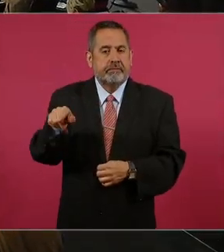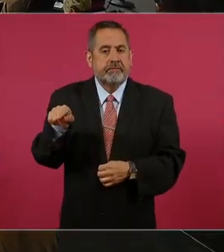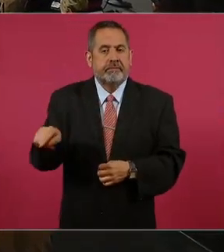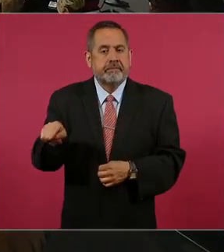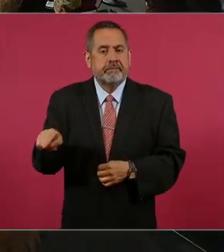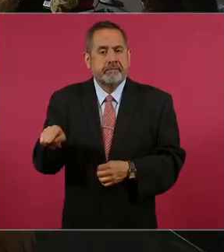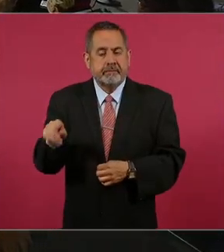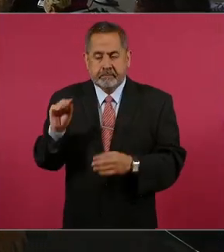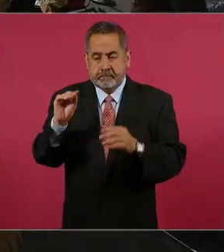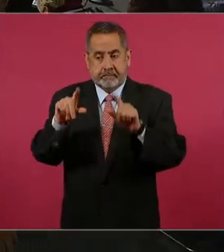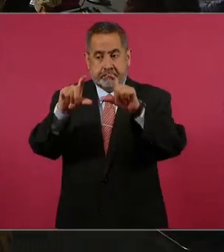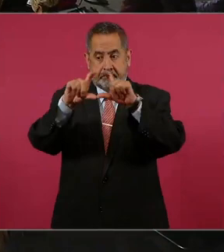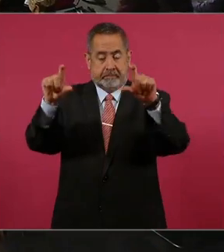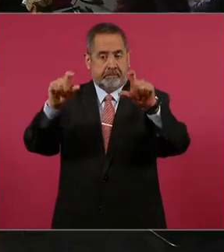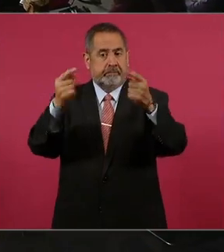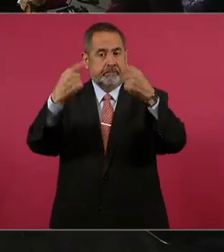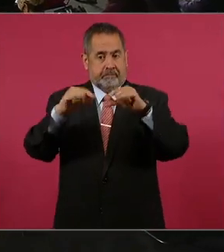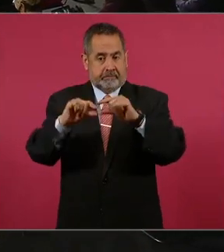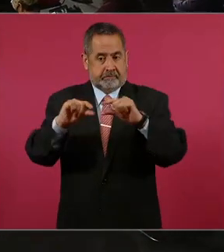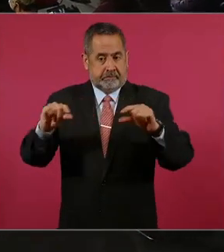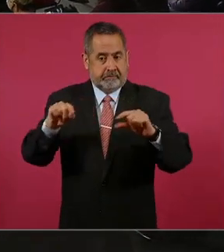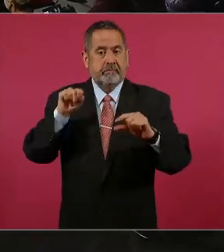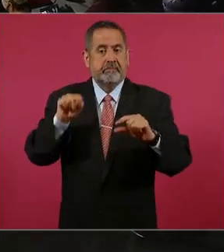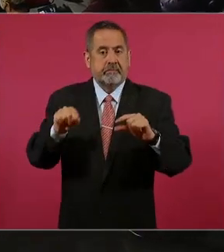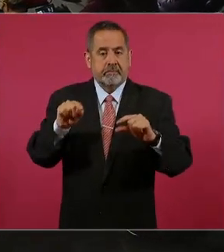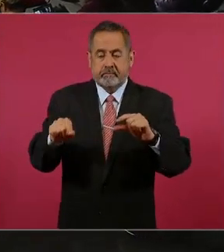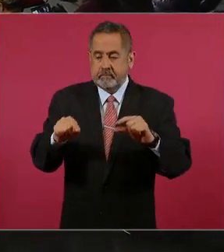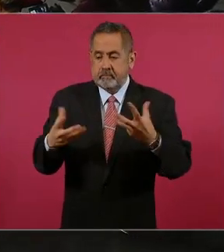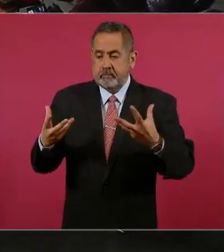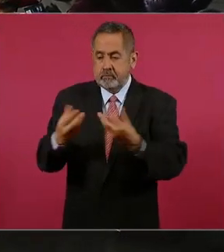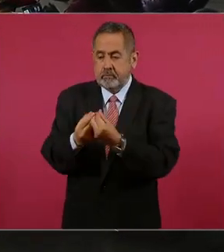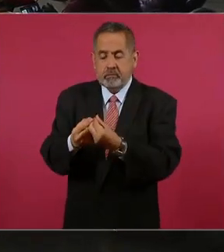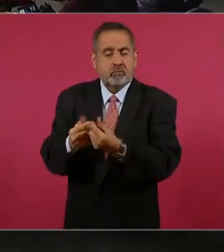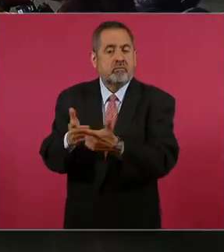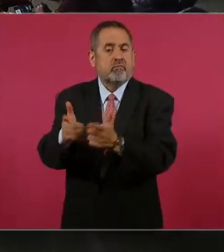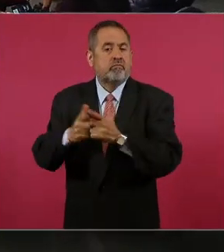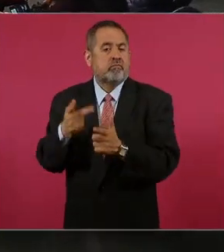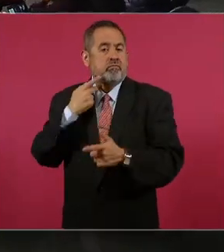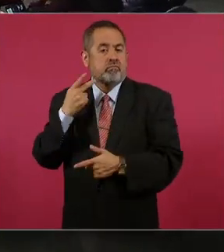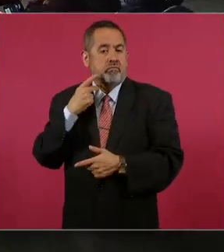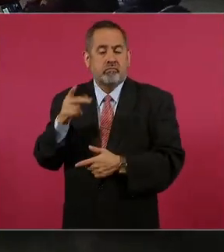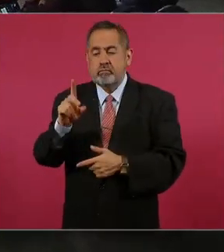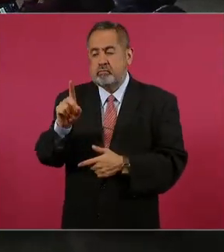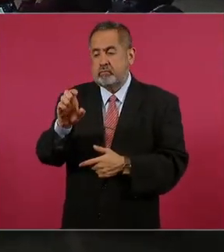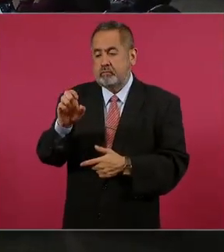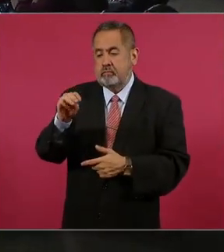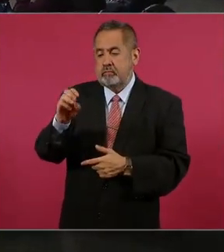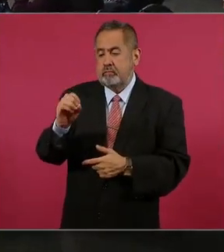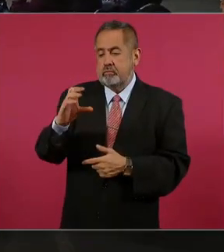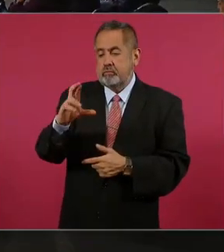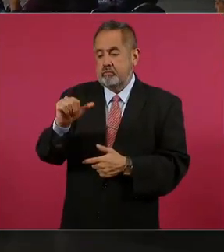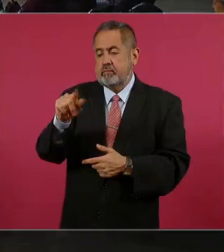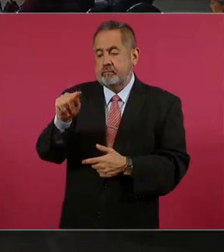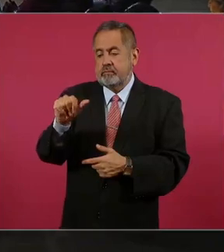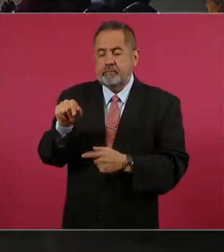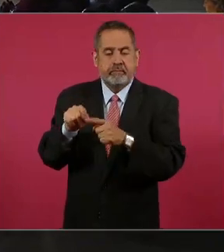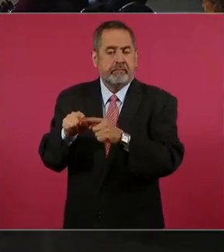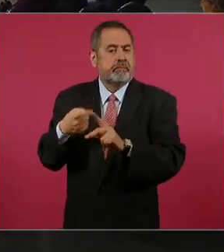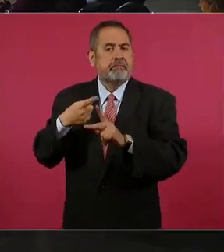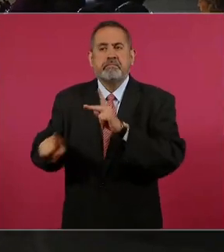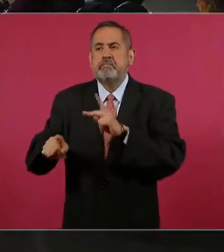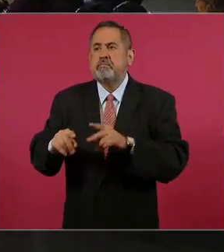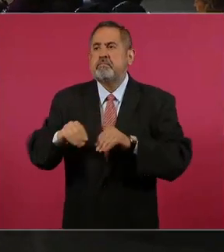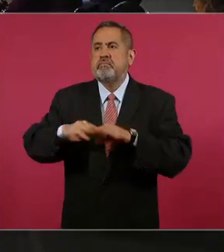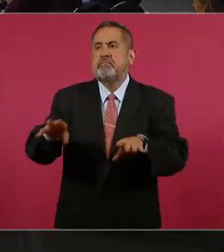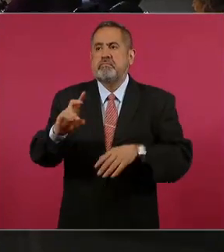cuyo subtítulo es El Partido Nacional Democrático, que aparece en diciembre